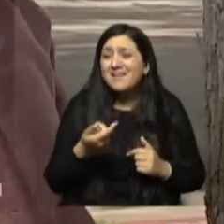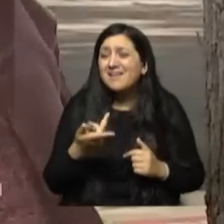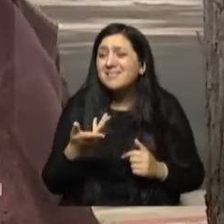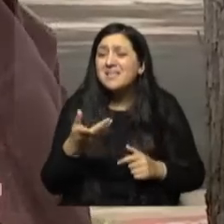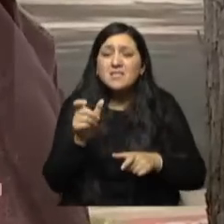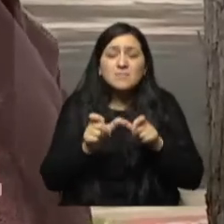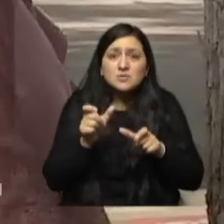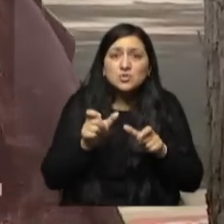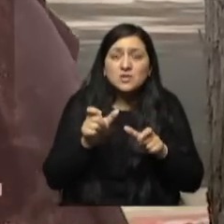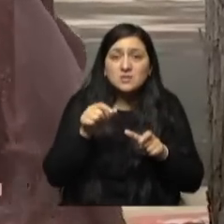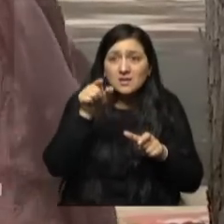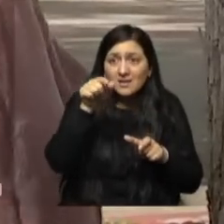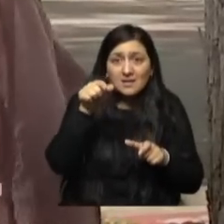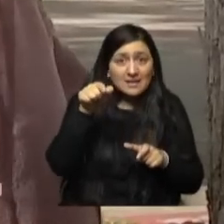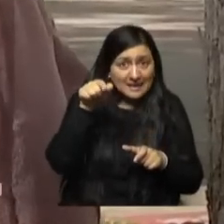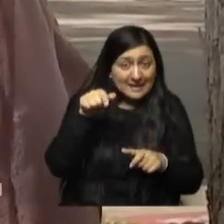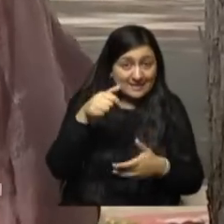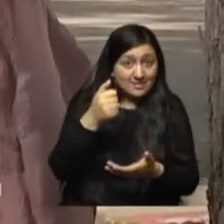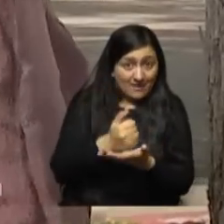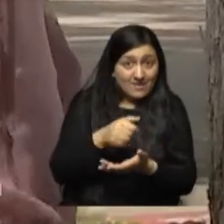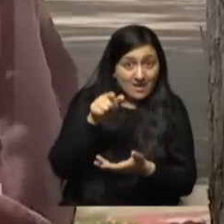las conocía de toda la vida, nacida y criada acá.